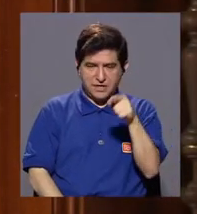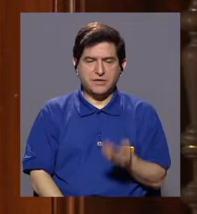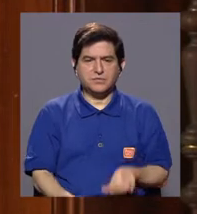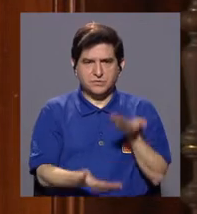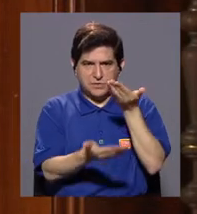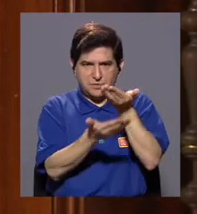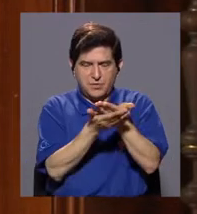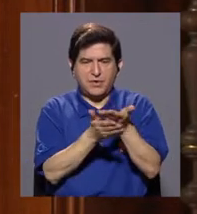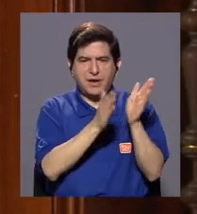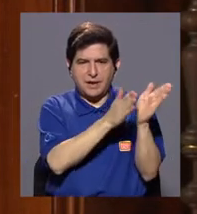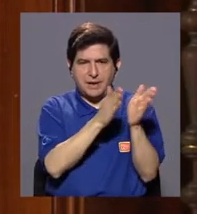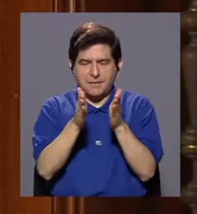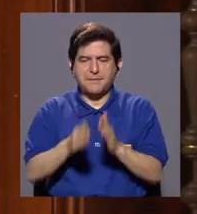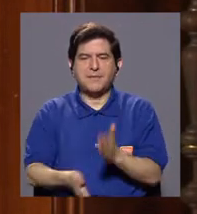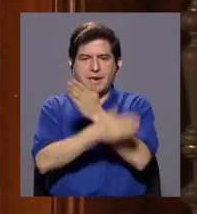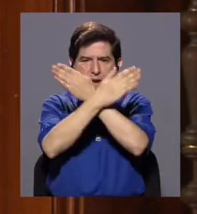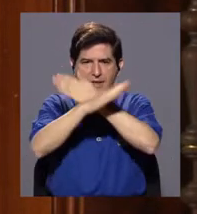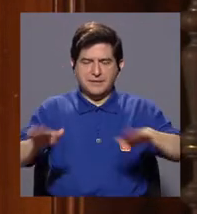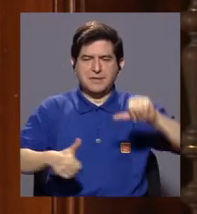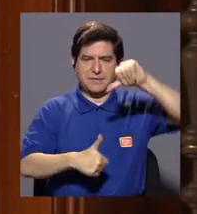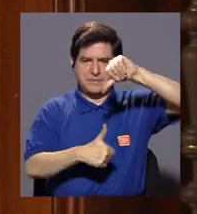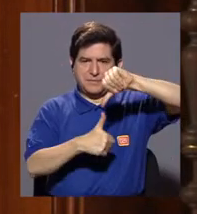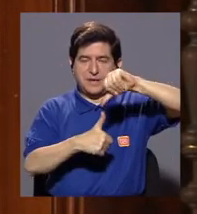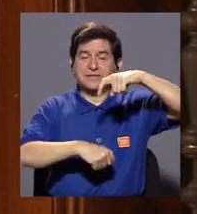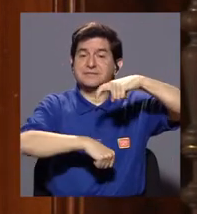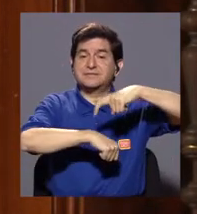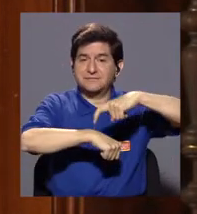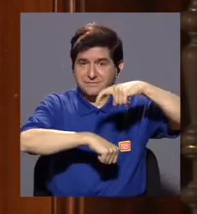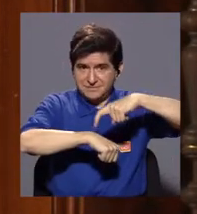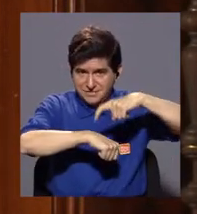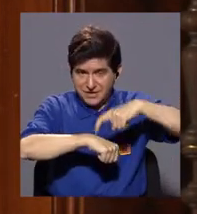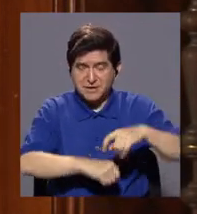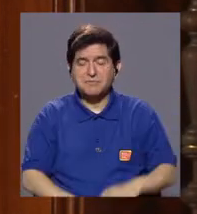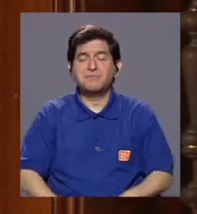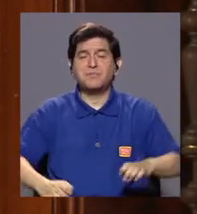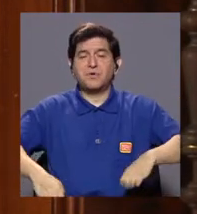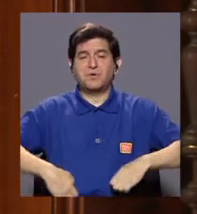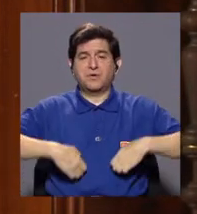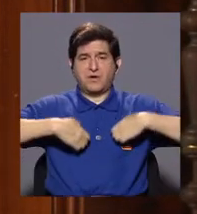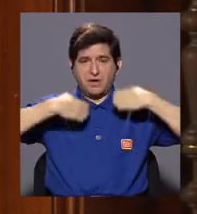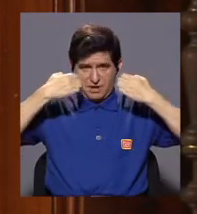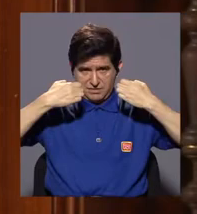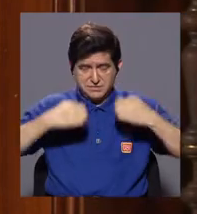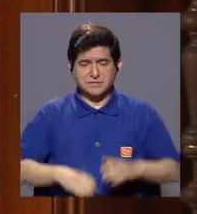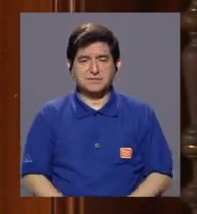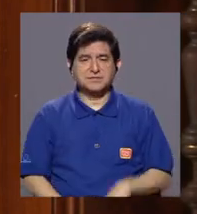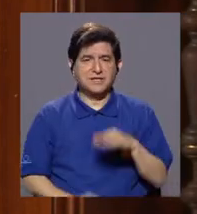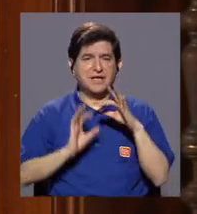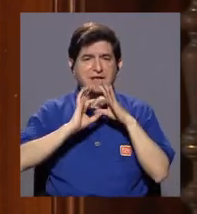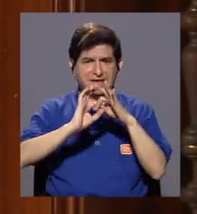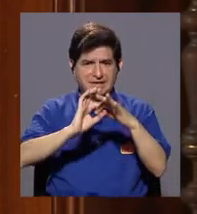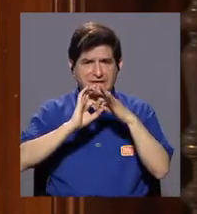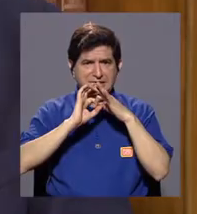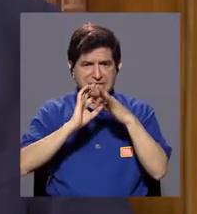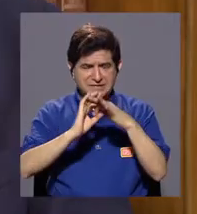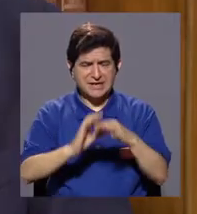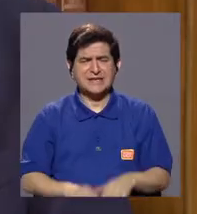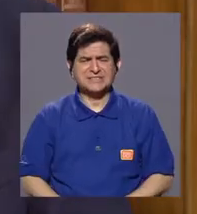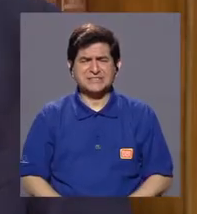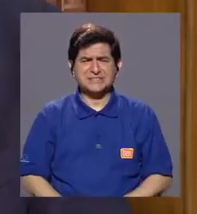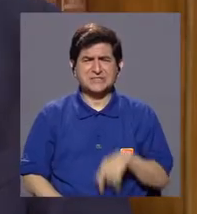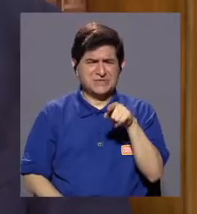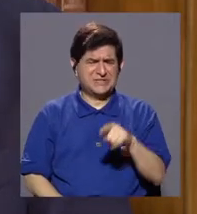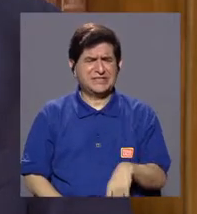para Centroamérica en una época en que existían relaciones